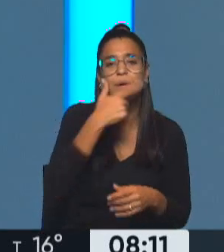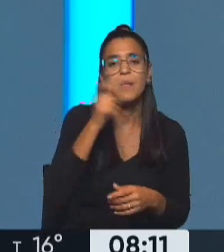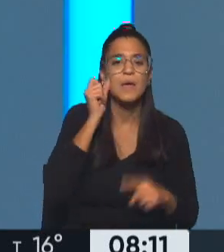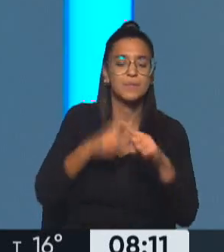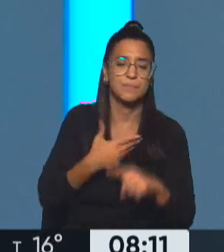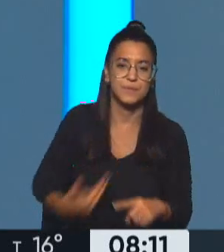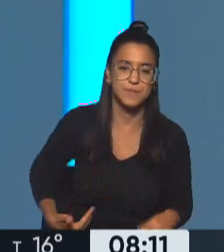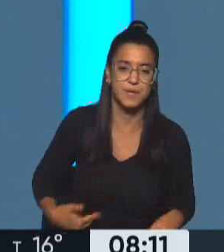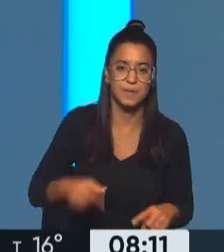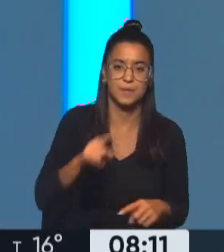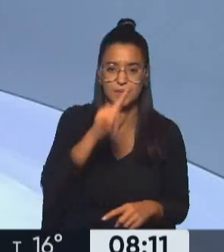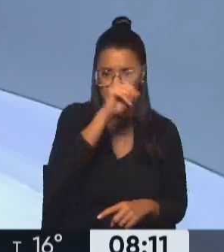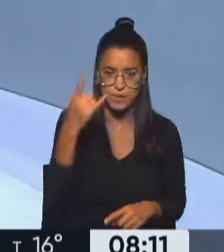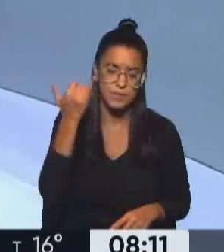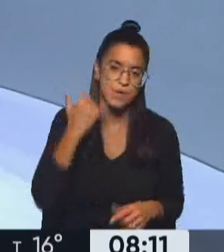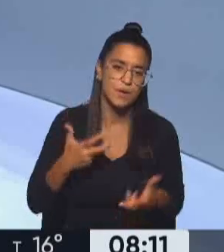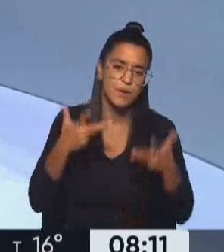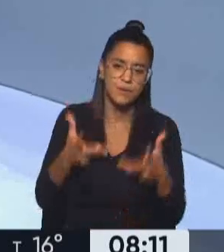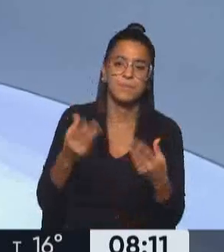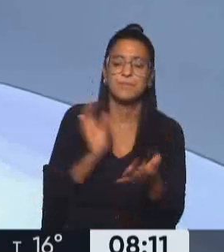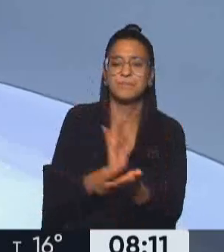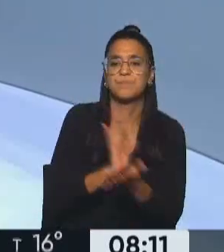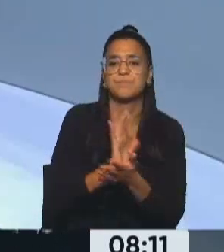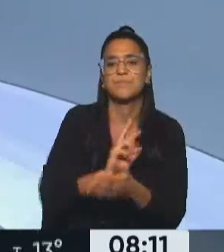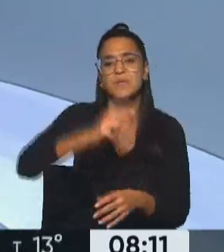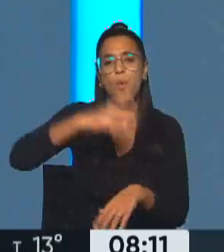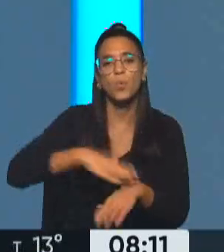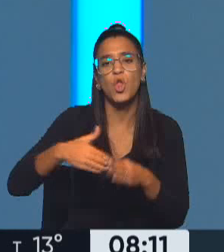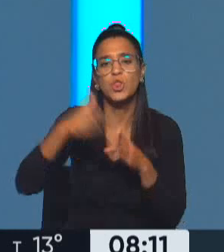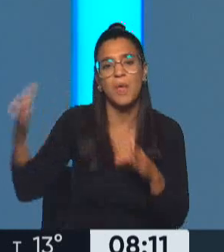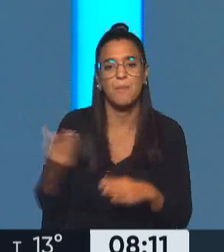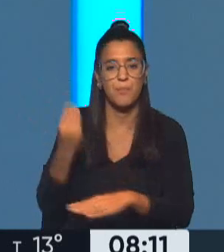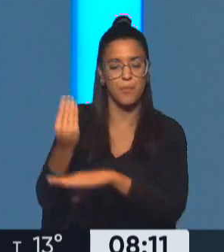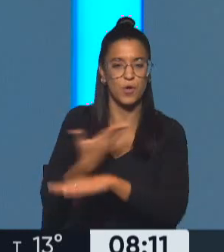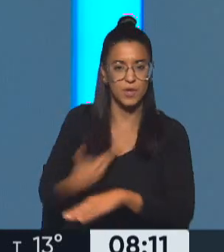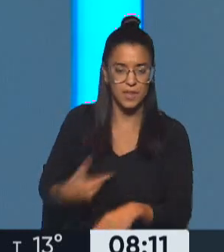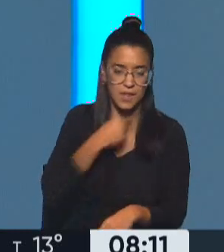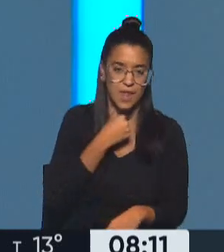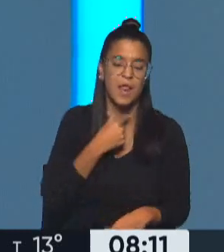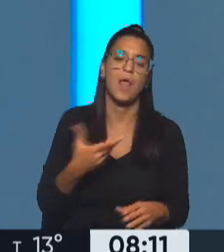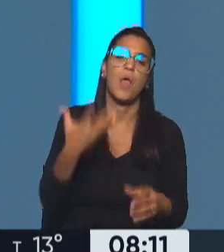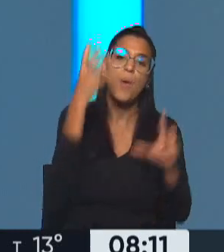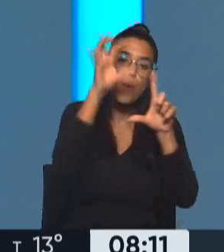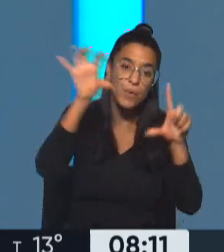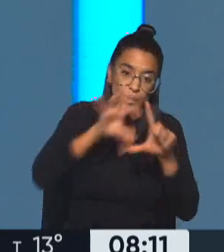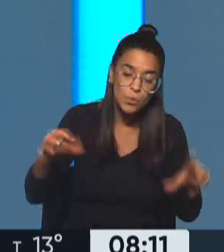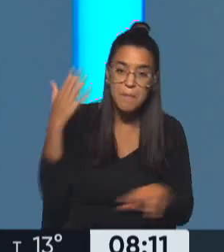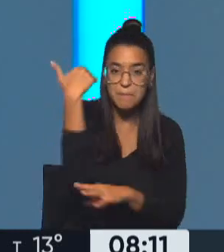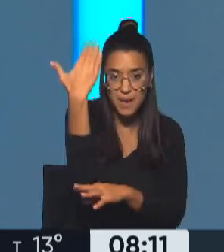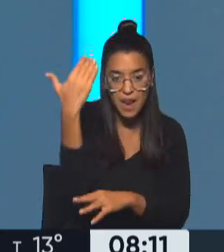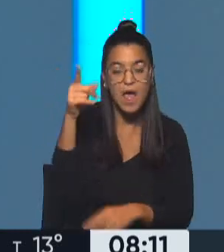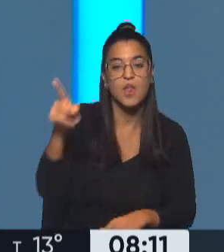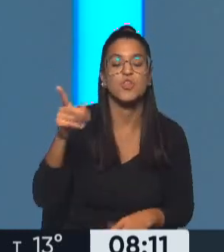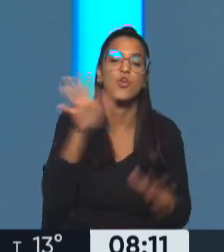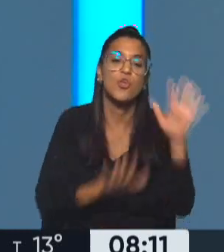ya está hablando abiertamente de jugar por un segundo tiempo participó de manera virtual de un plenario en moreno que organizó cristian